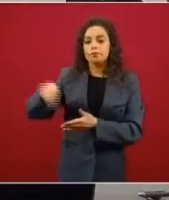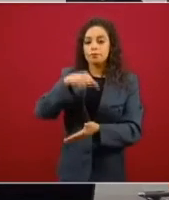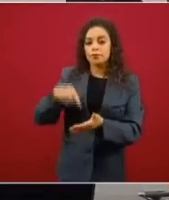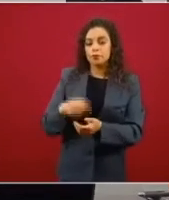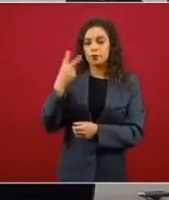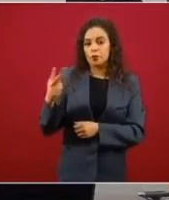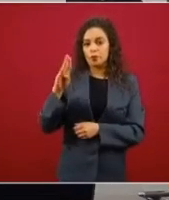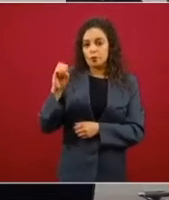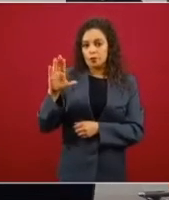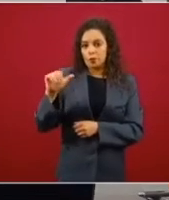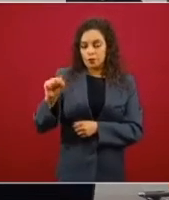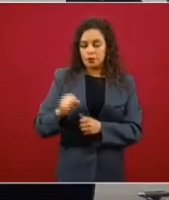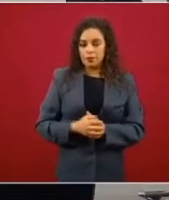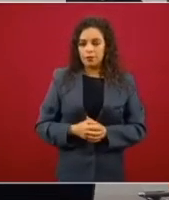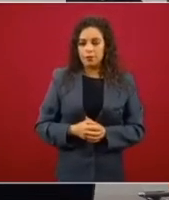porque se cumple,